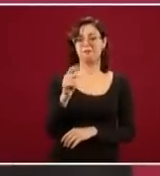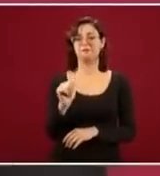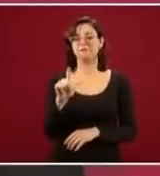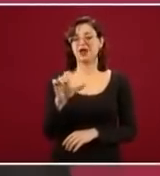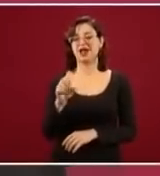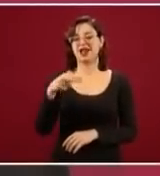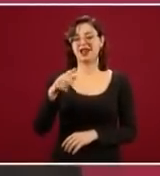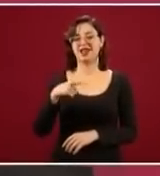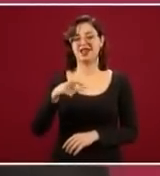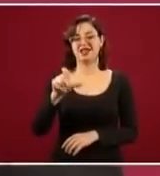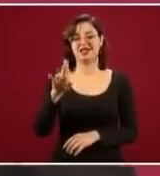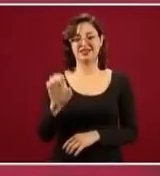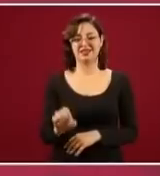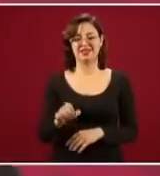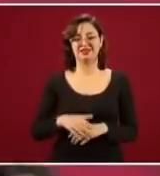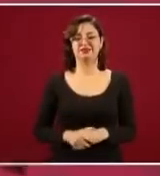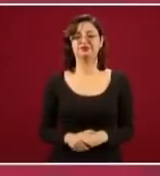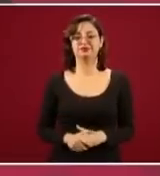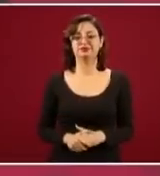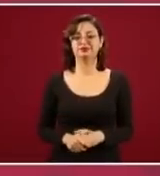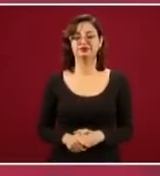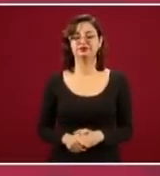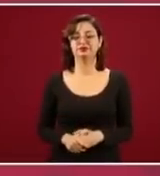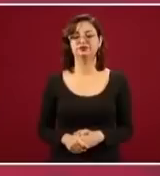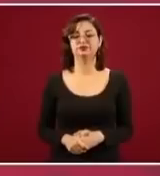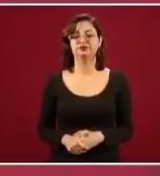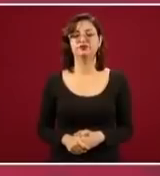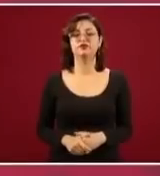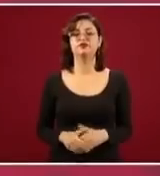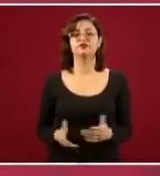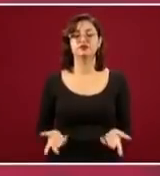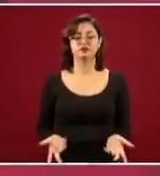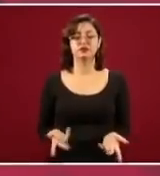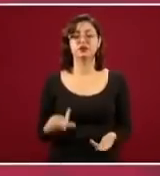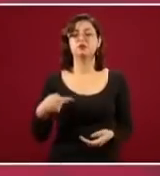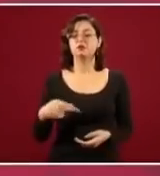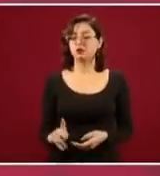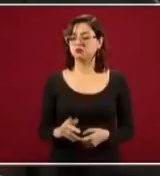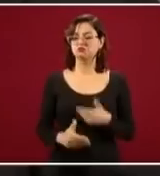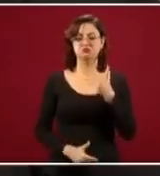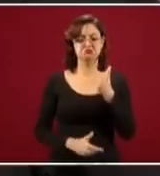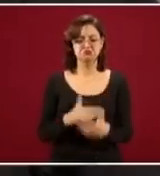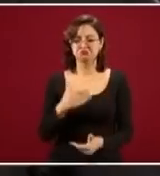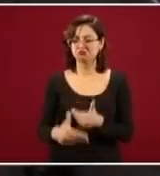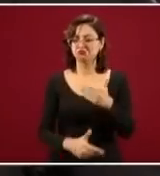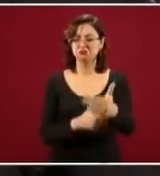¿eh? Terminando. Bueno, pero vamos muy bien, vamos